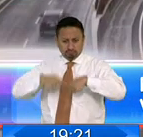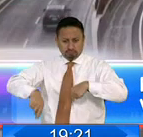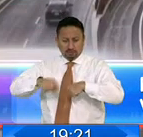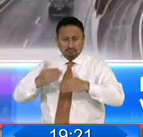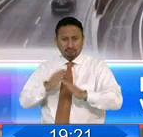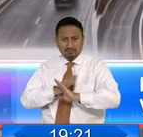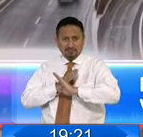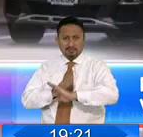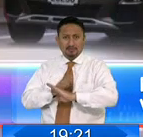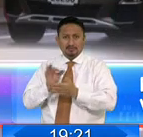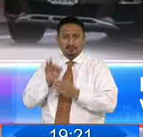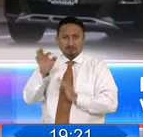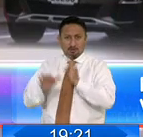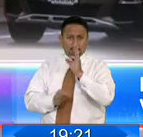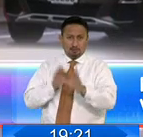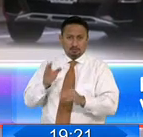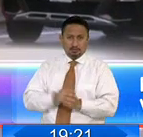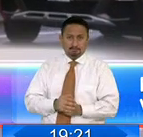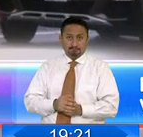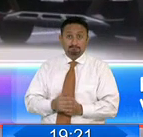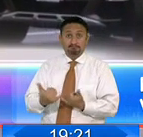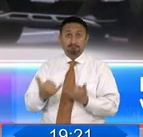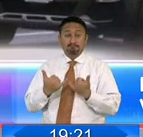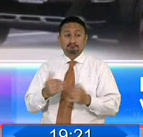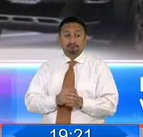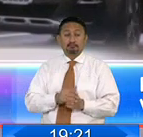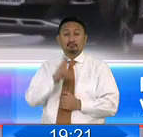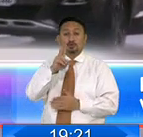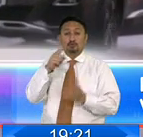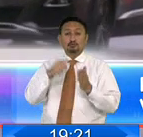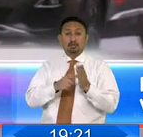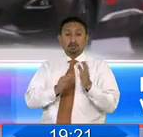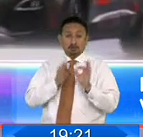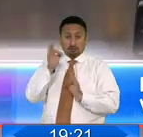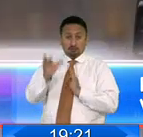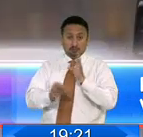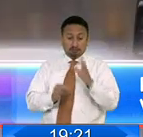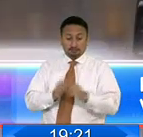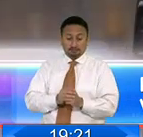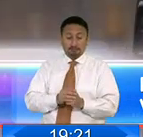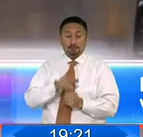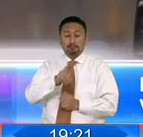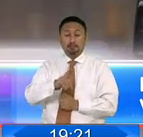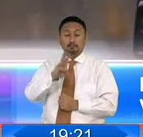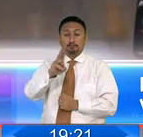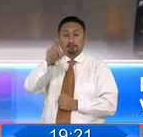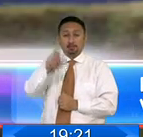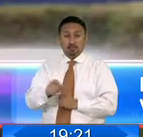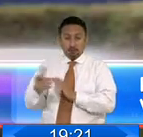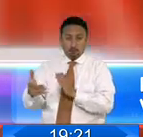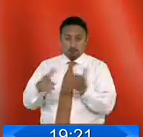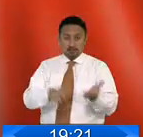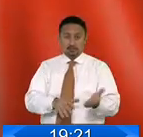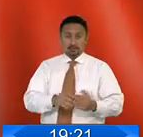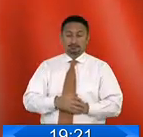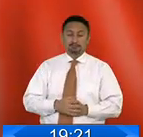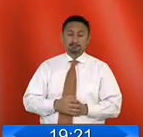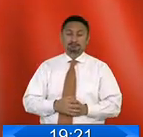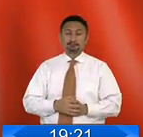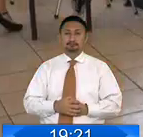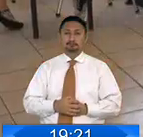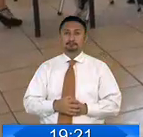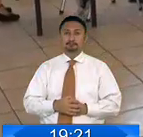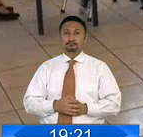de kobe 19 en todo el mundo registrando un poco más de 2000 contagios y 26 fallecidos a causa del virus